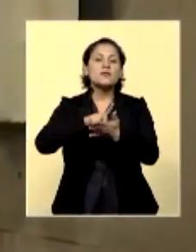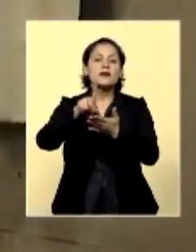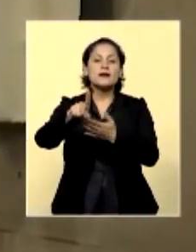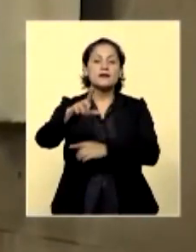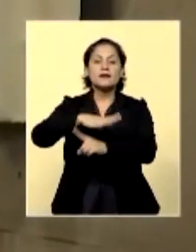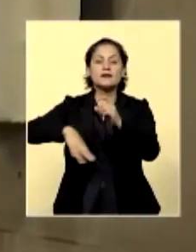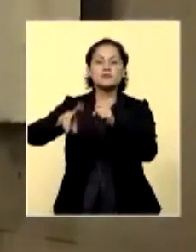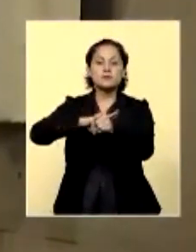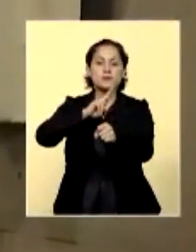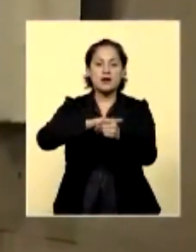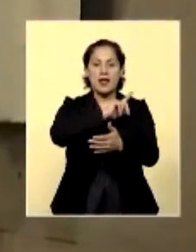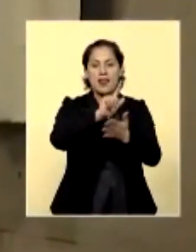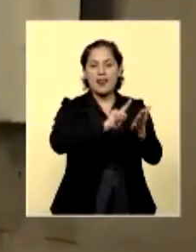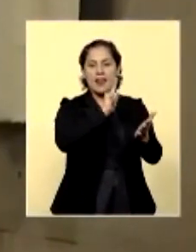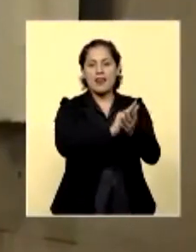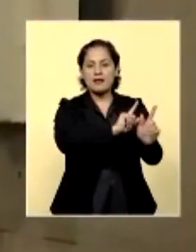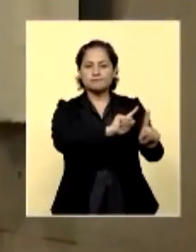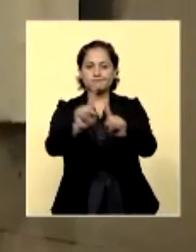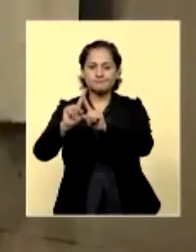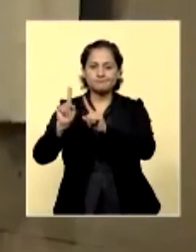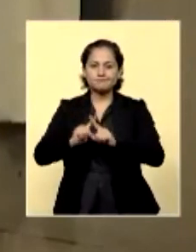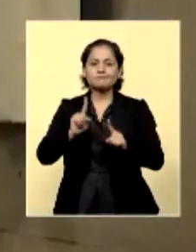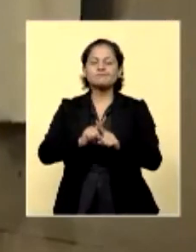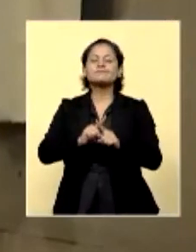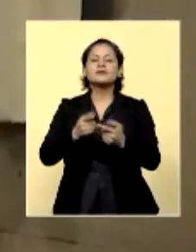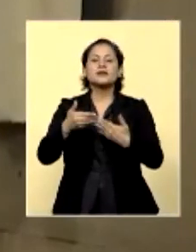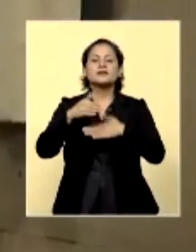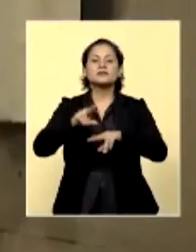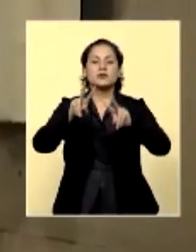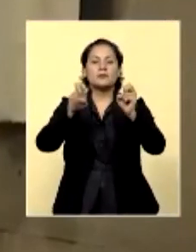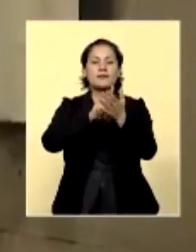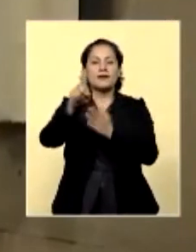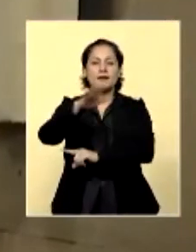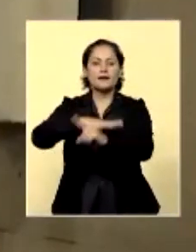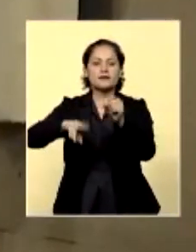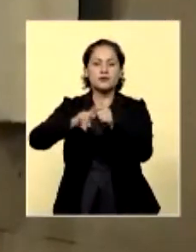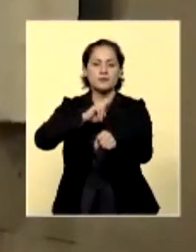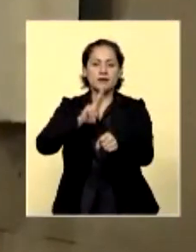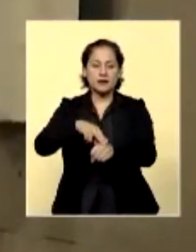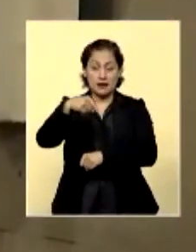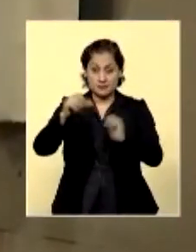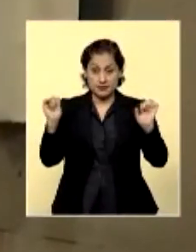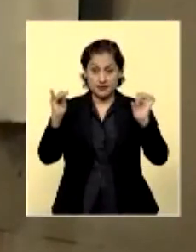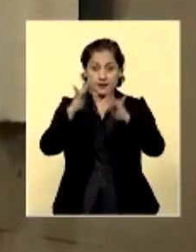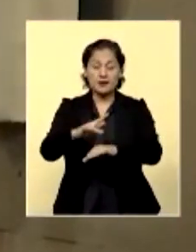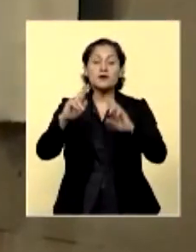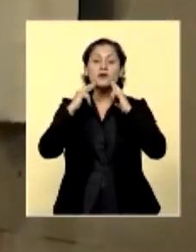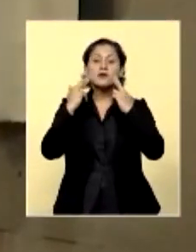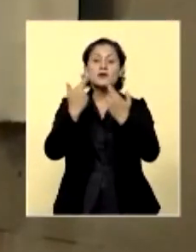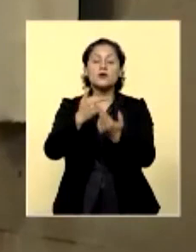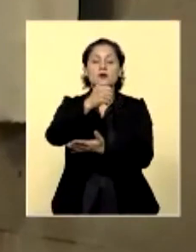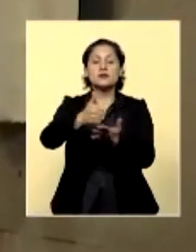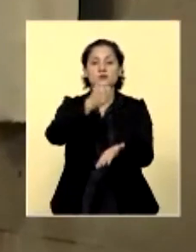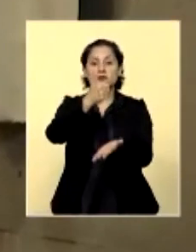Biodiversidad en el marco del Congreso Mundial de Derecho Ambiental. Este congreso ha sido realizado en la Ciudad de